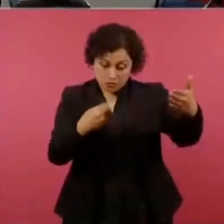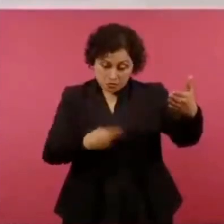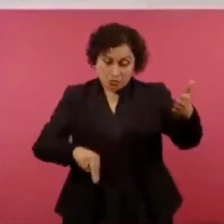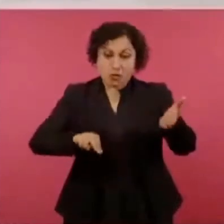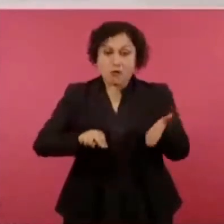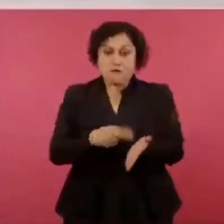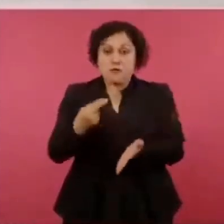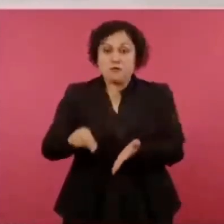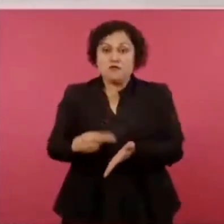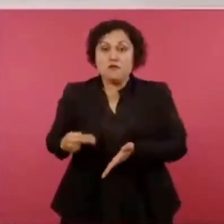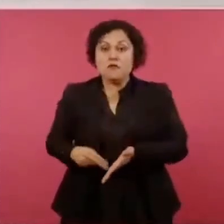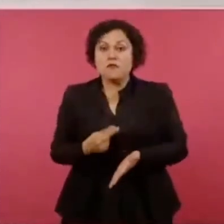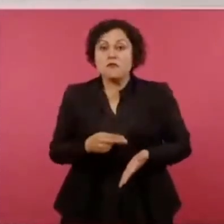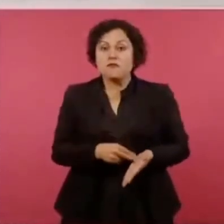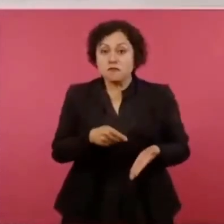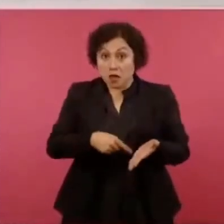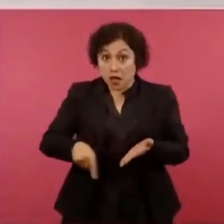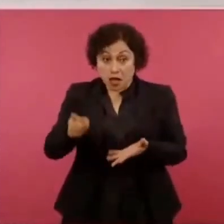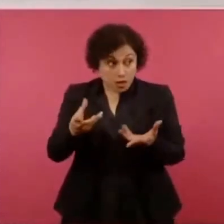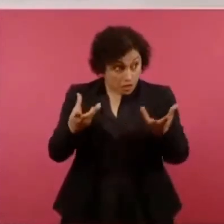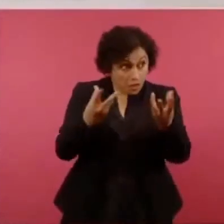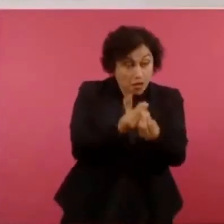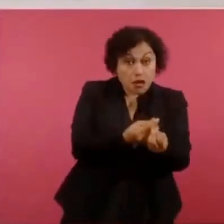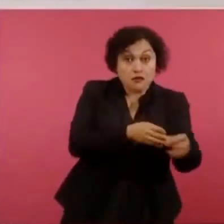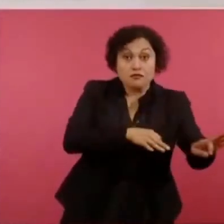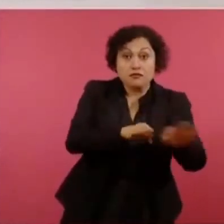para el pueblo raso.